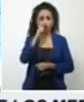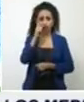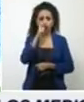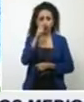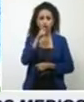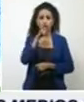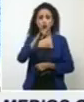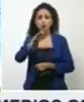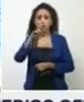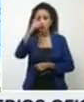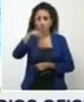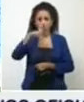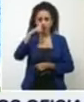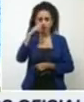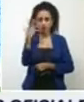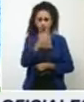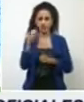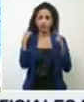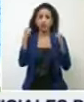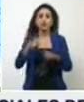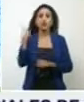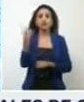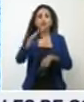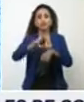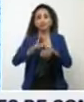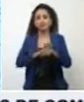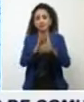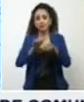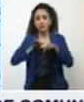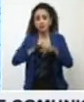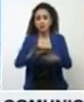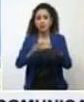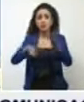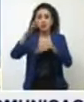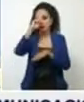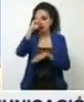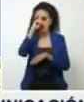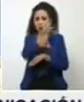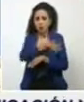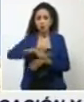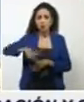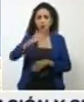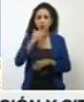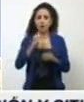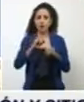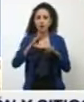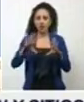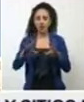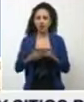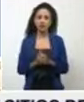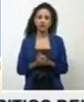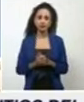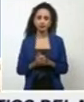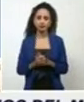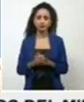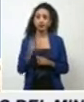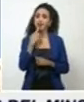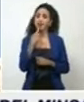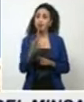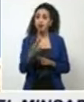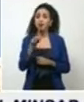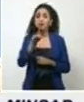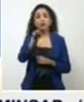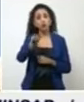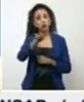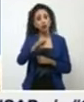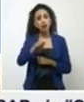director nacional de Epidemiología del MINSAP. Doctor, buenos días. A ustedes, a Raúl, que nos acompaña desde